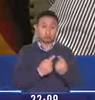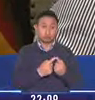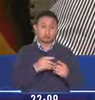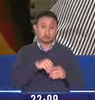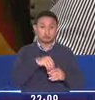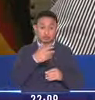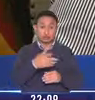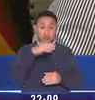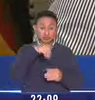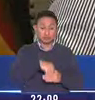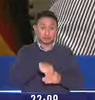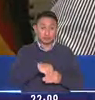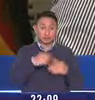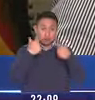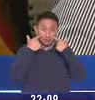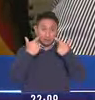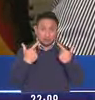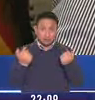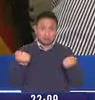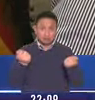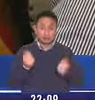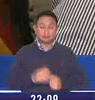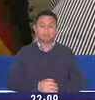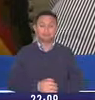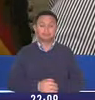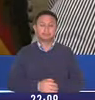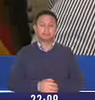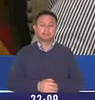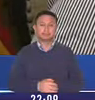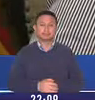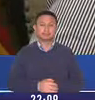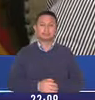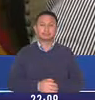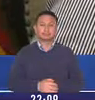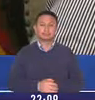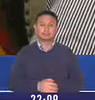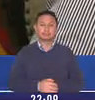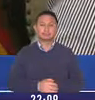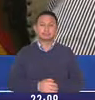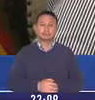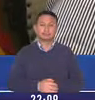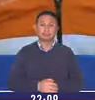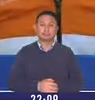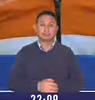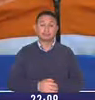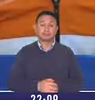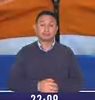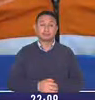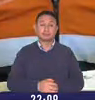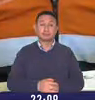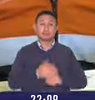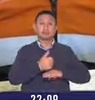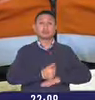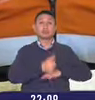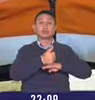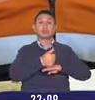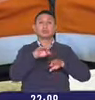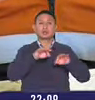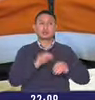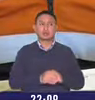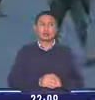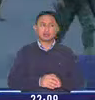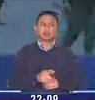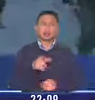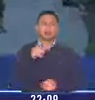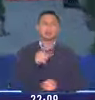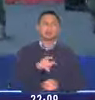tanto interior como exterior obviamente lo que puede implicar alguna situación de inseguridad la gobernadora precisar si